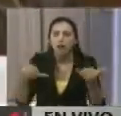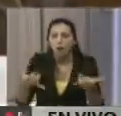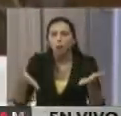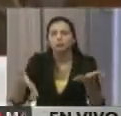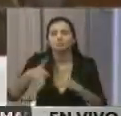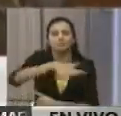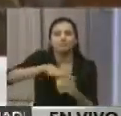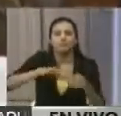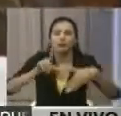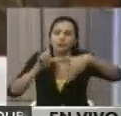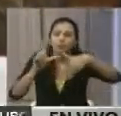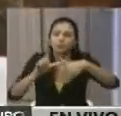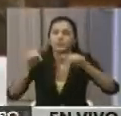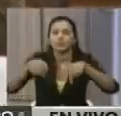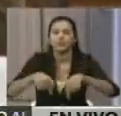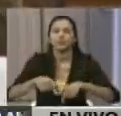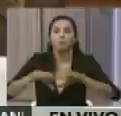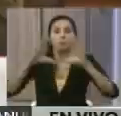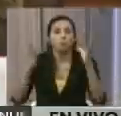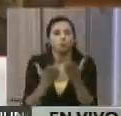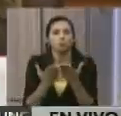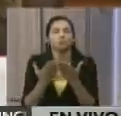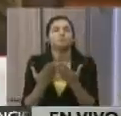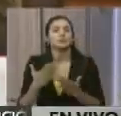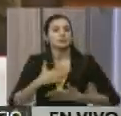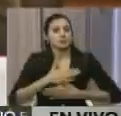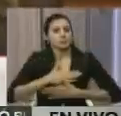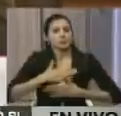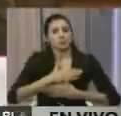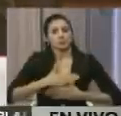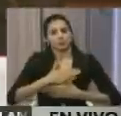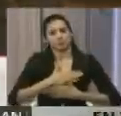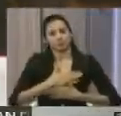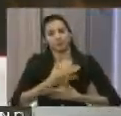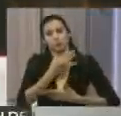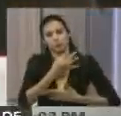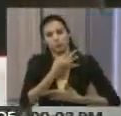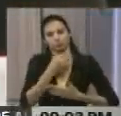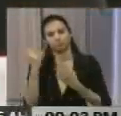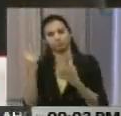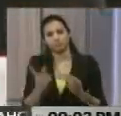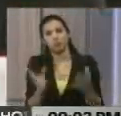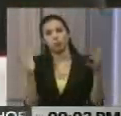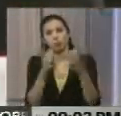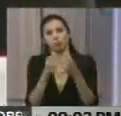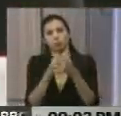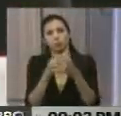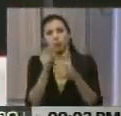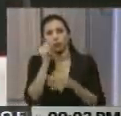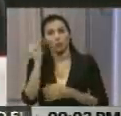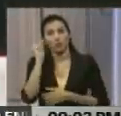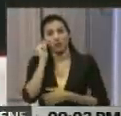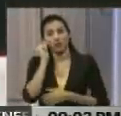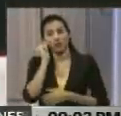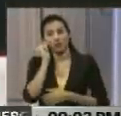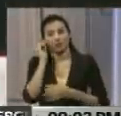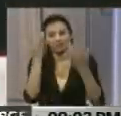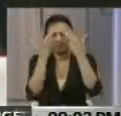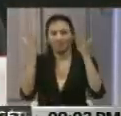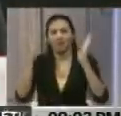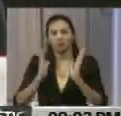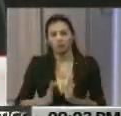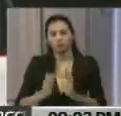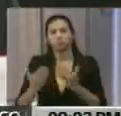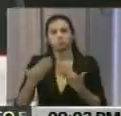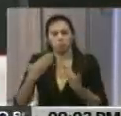de nuestra región, la situación del mundo, así que es muy grato para nosotros poder recibir a este conjunto de compañeros y compañeras que van a